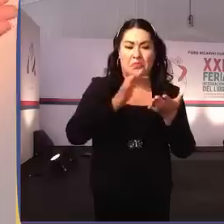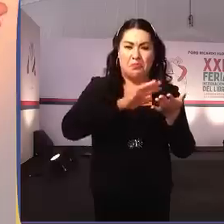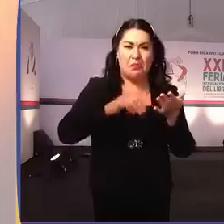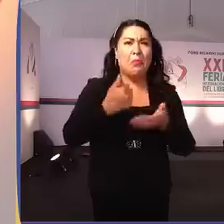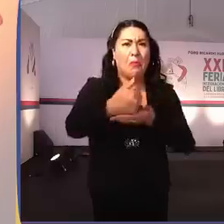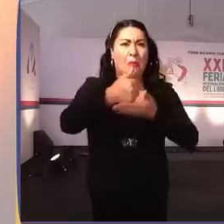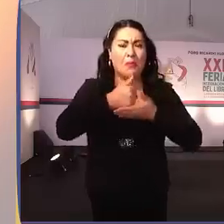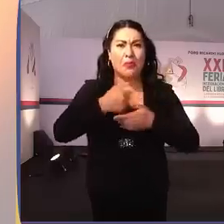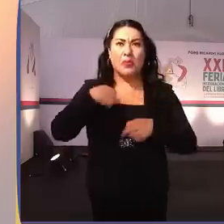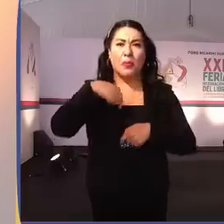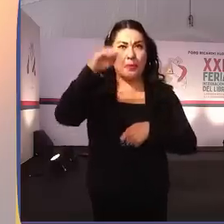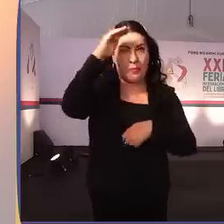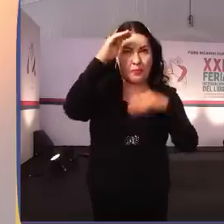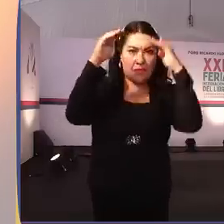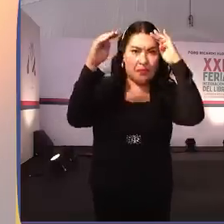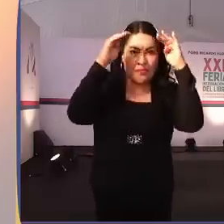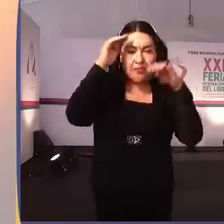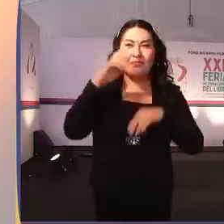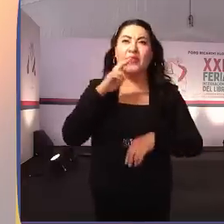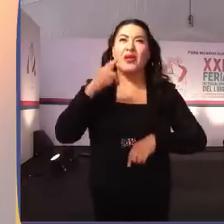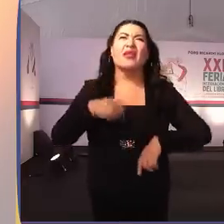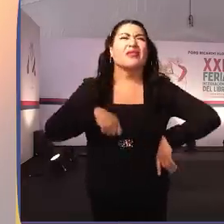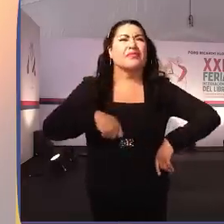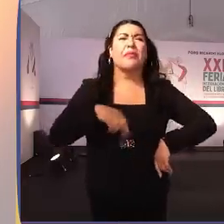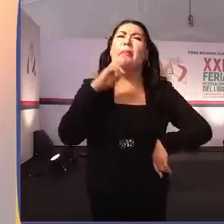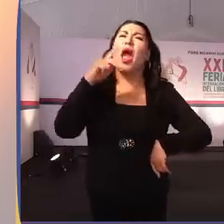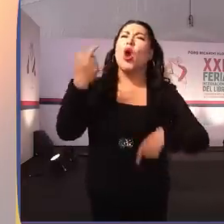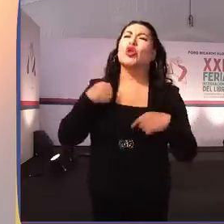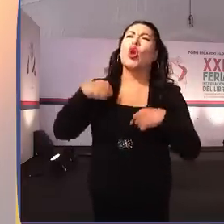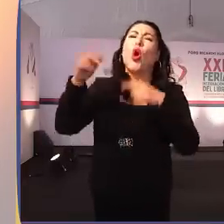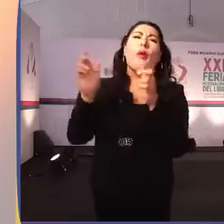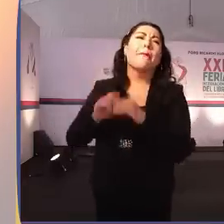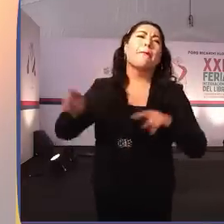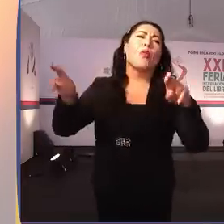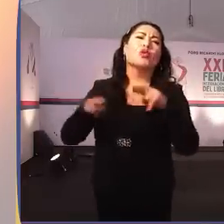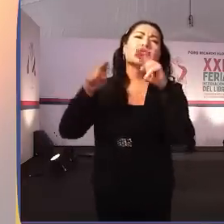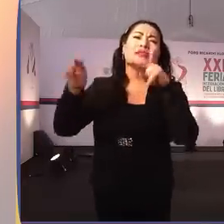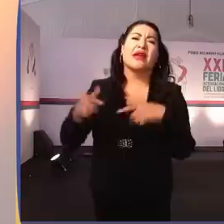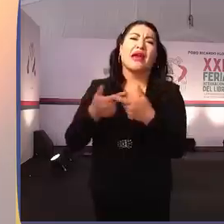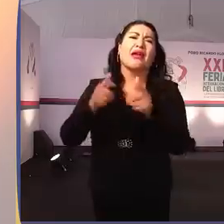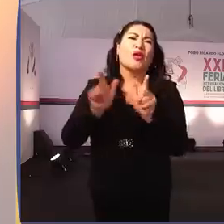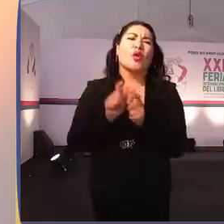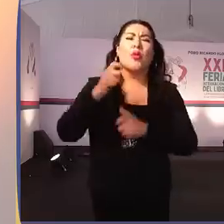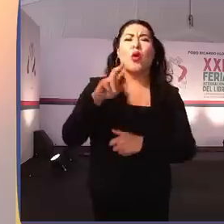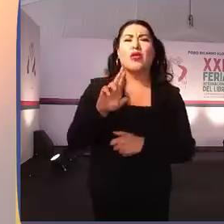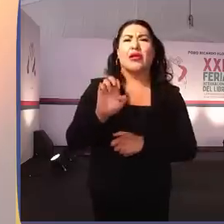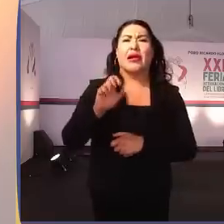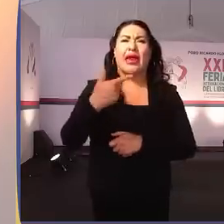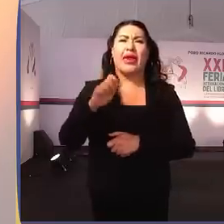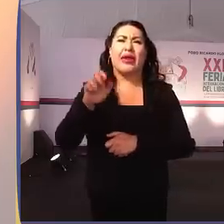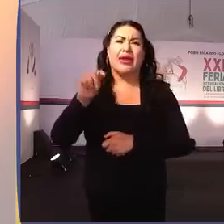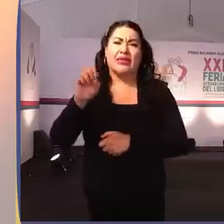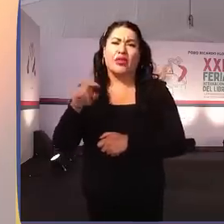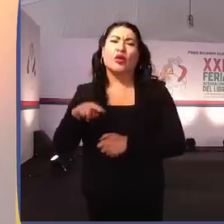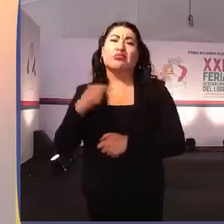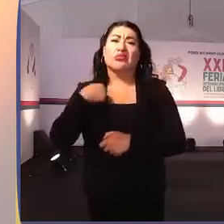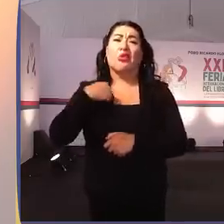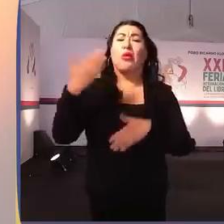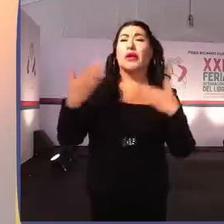yo quiero mejor oír canciones de reggaetón y divertirme,